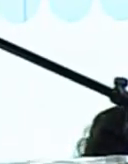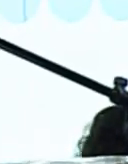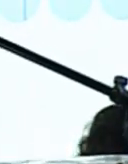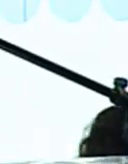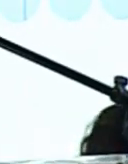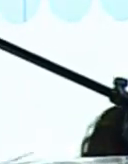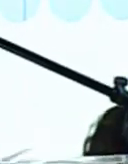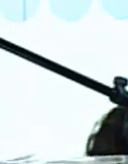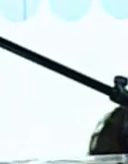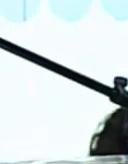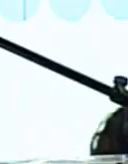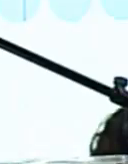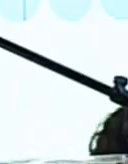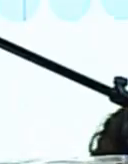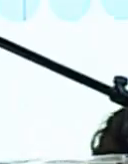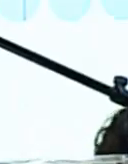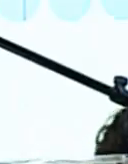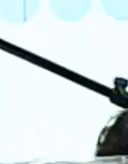Económicas.